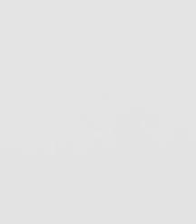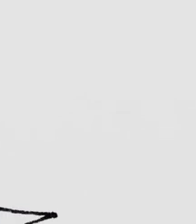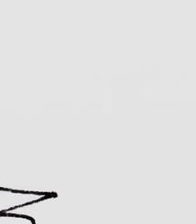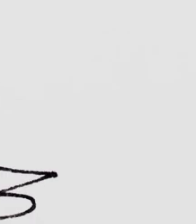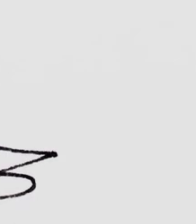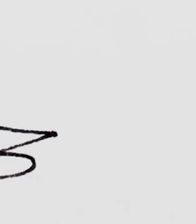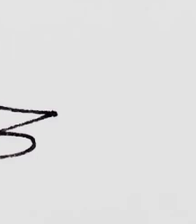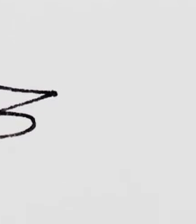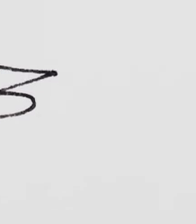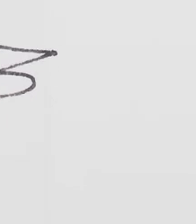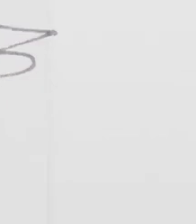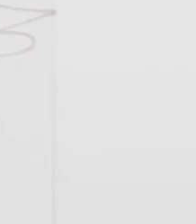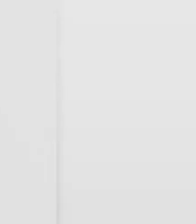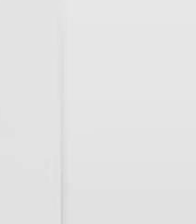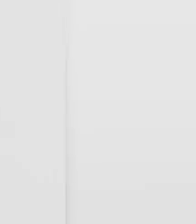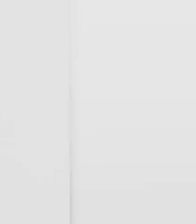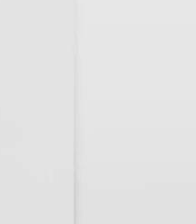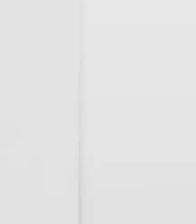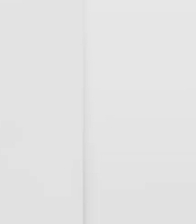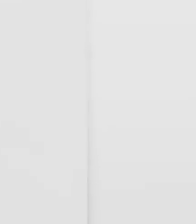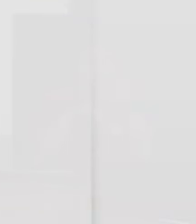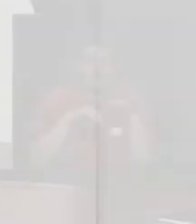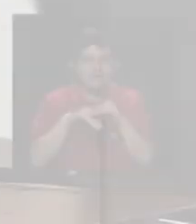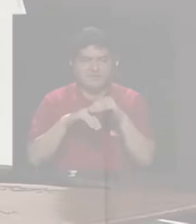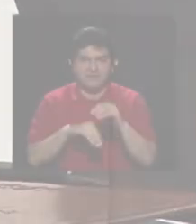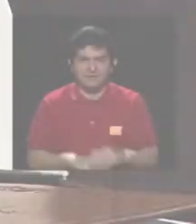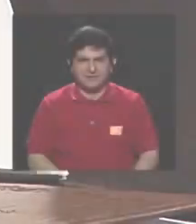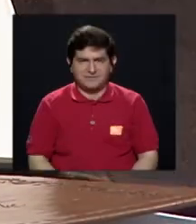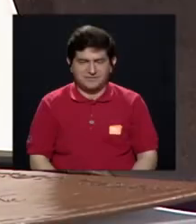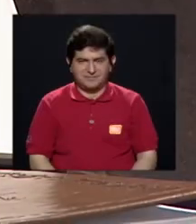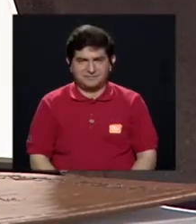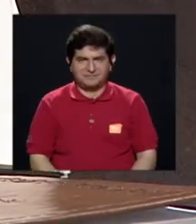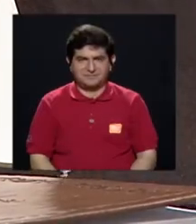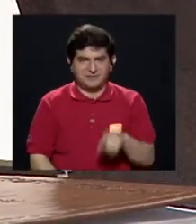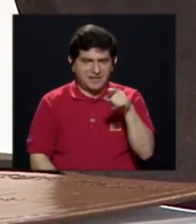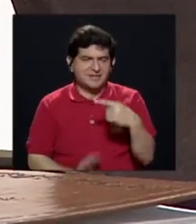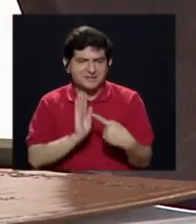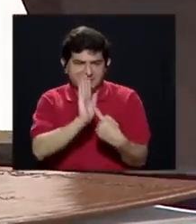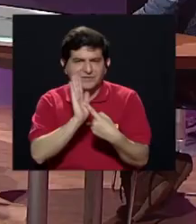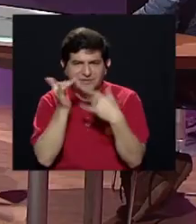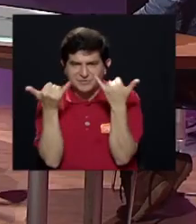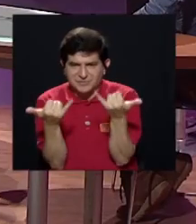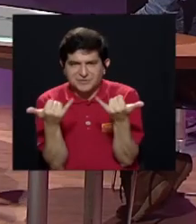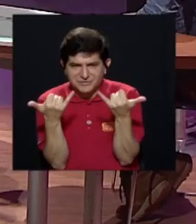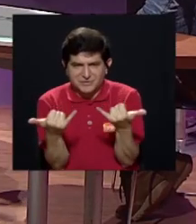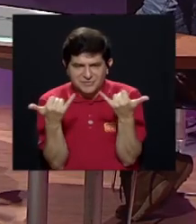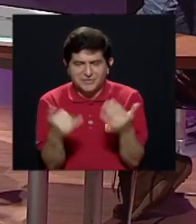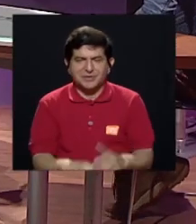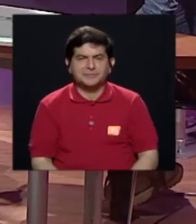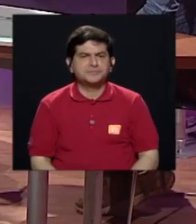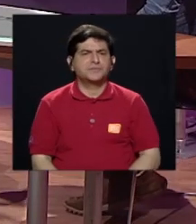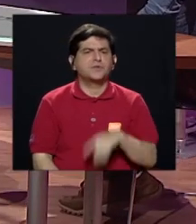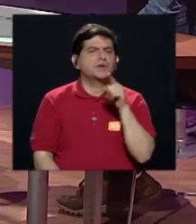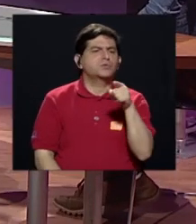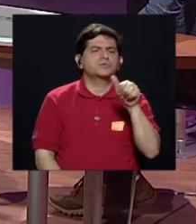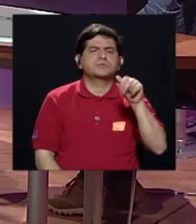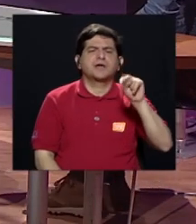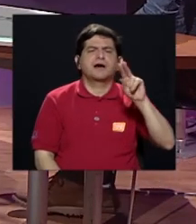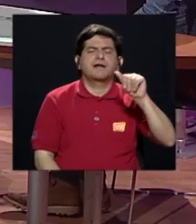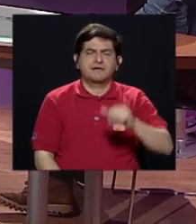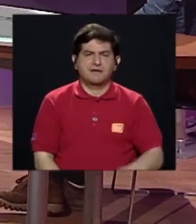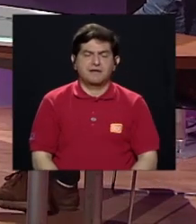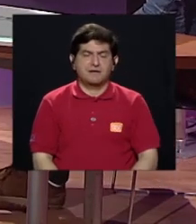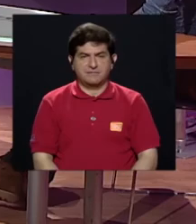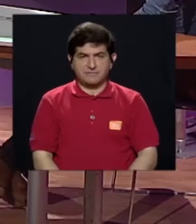¿verdad? Y voy agregándolo. Eso es como lo que les estoy mostrando ahorita. ¿Y vos, Ana? Bueno,